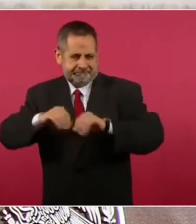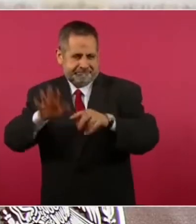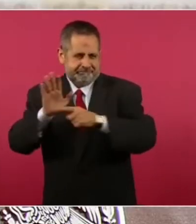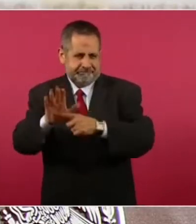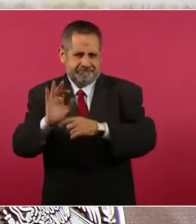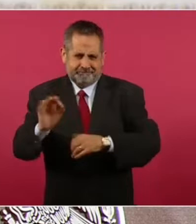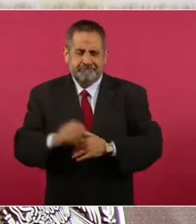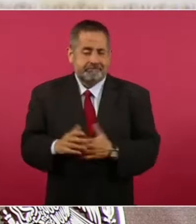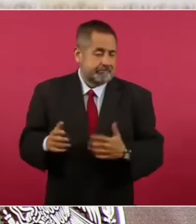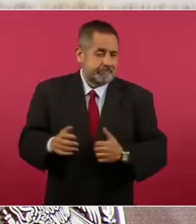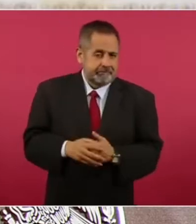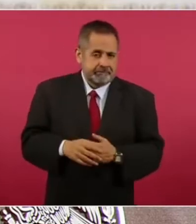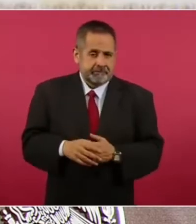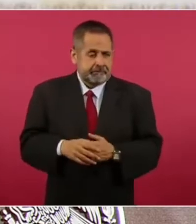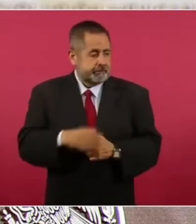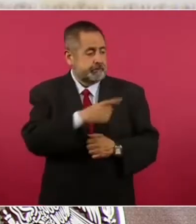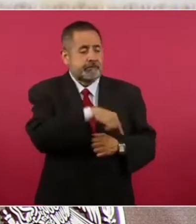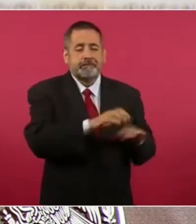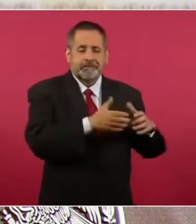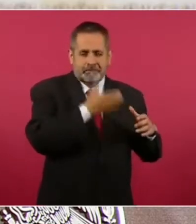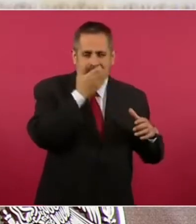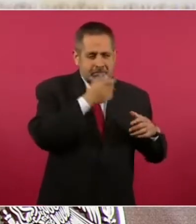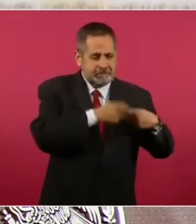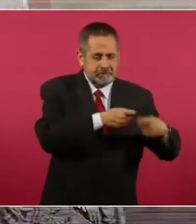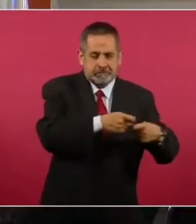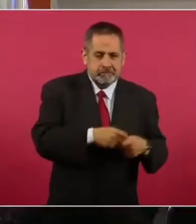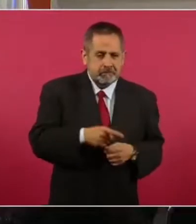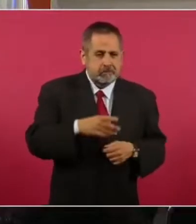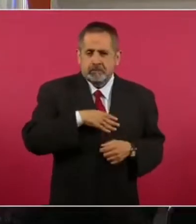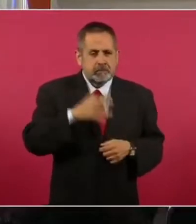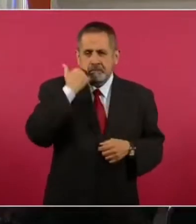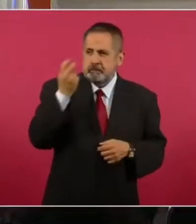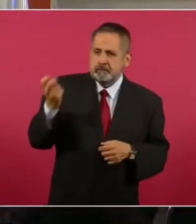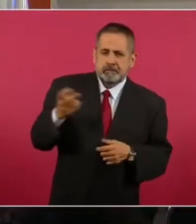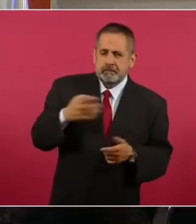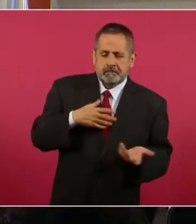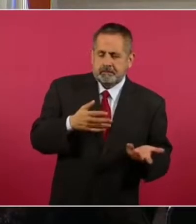Esta gente, estos conservadores, no hubiesen querido eso.